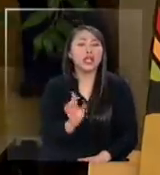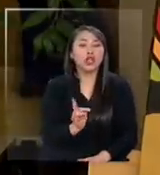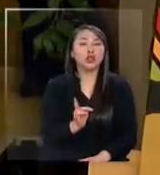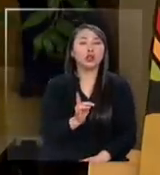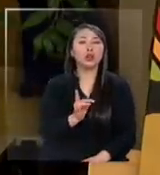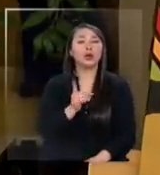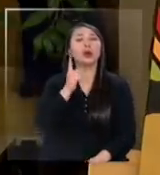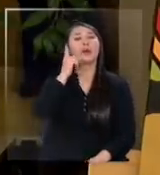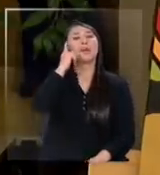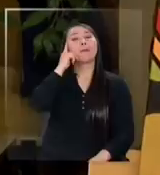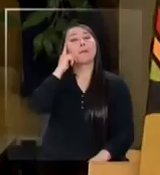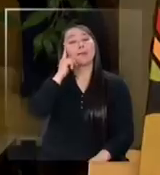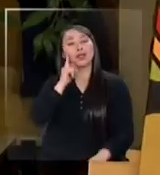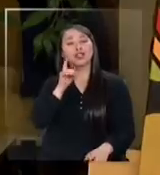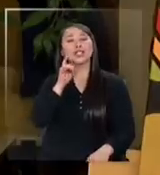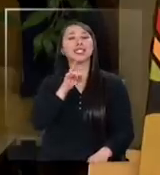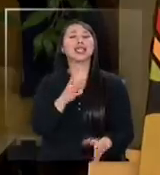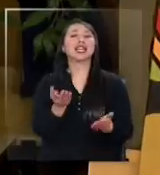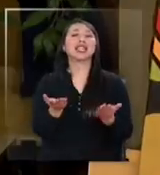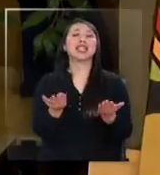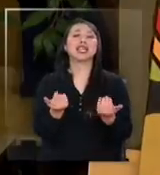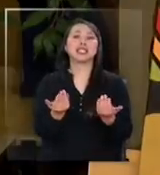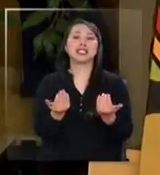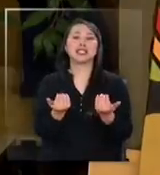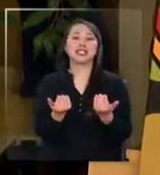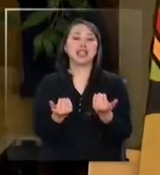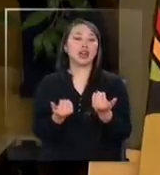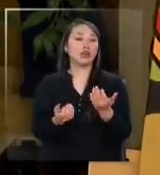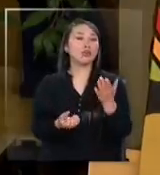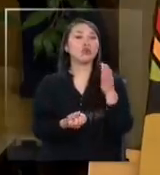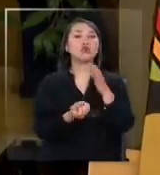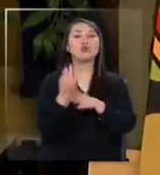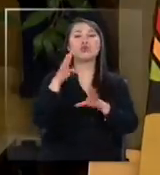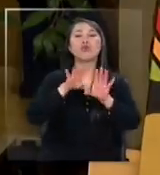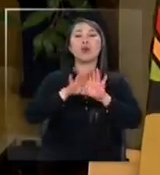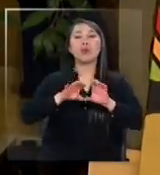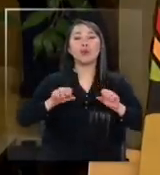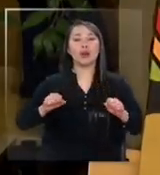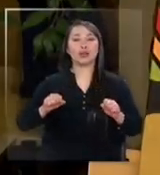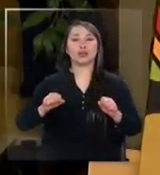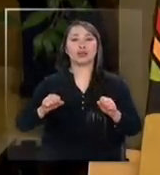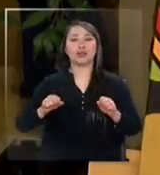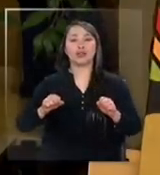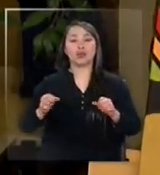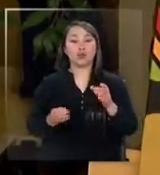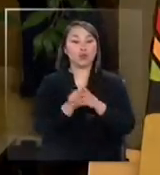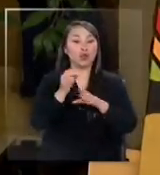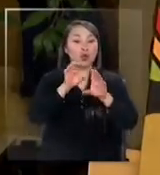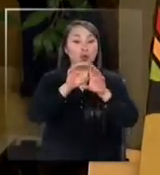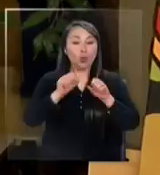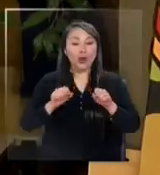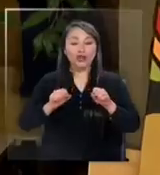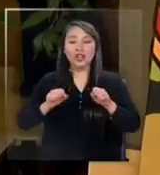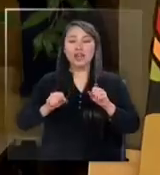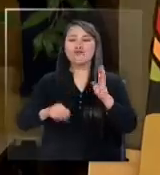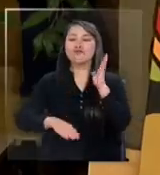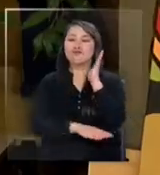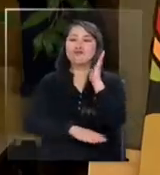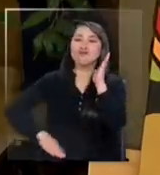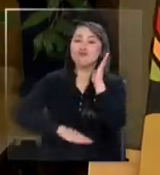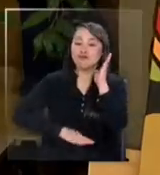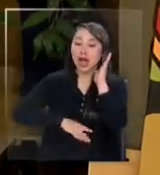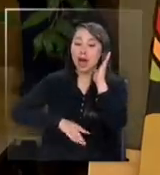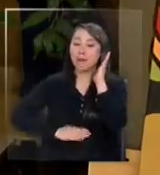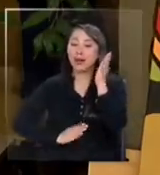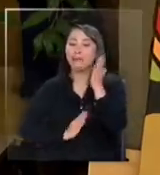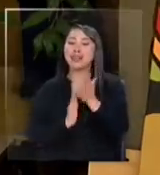claro que Chile requiere un nuevo consenso que dé asiento a la construcción de un nuevo